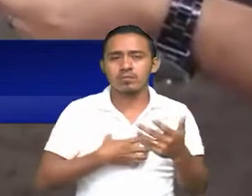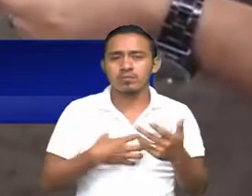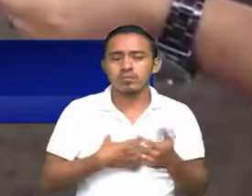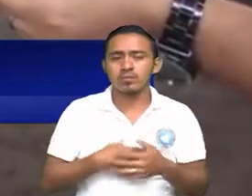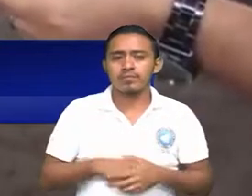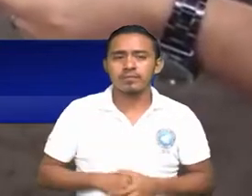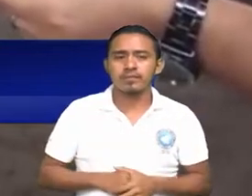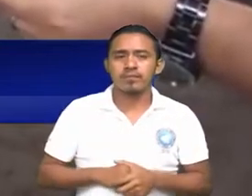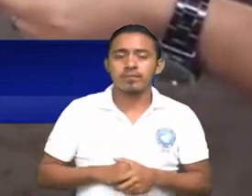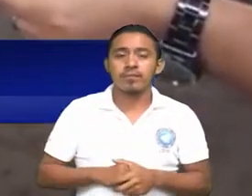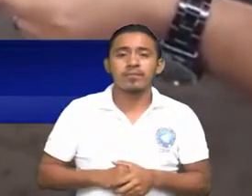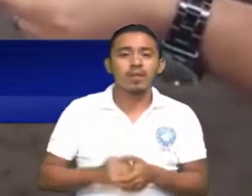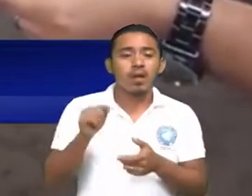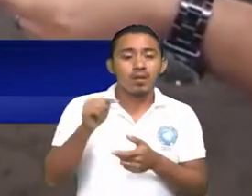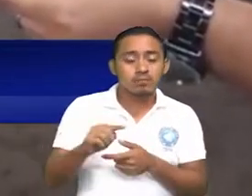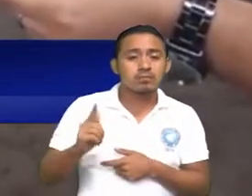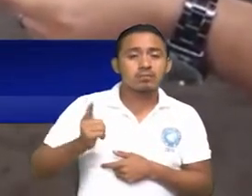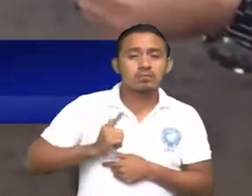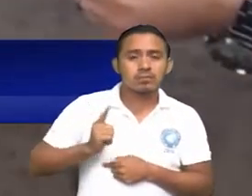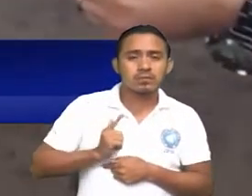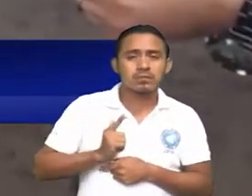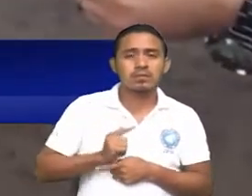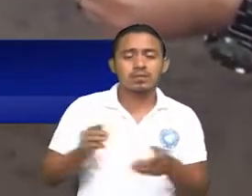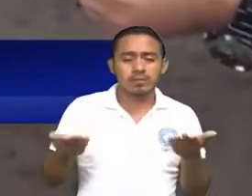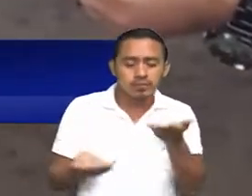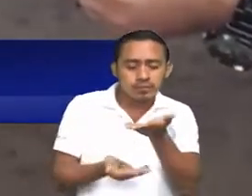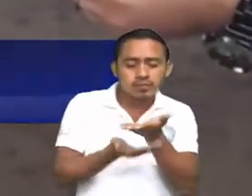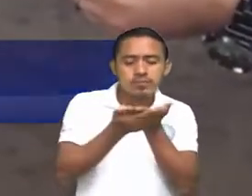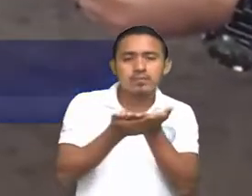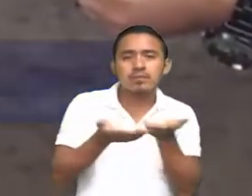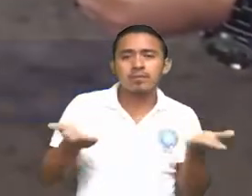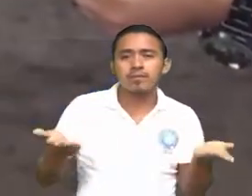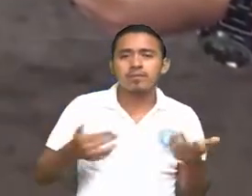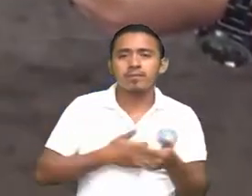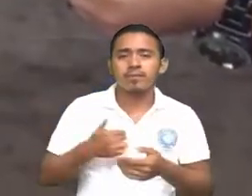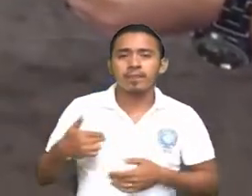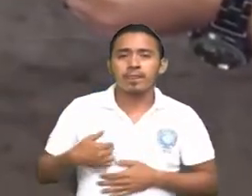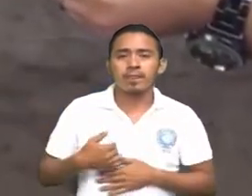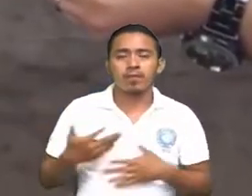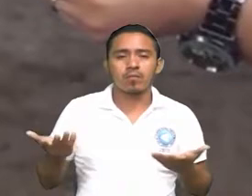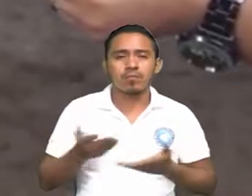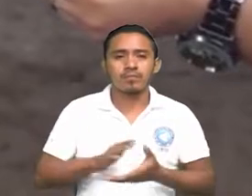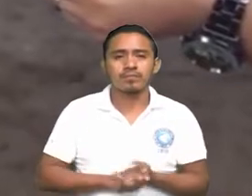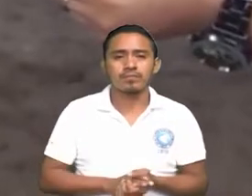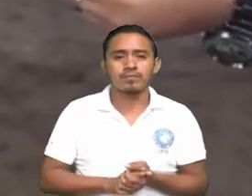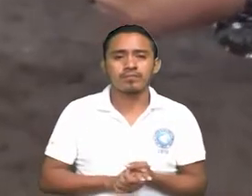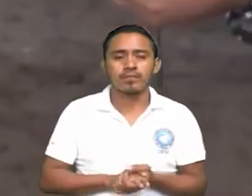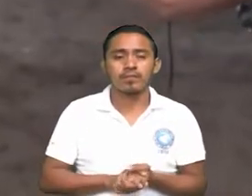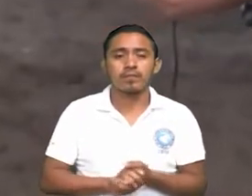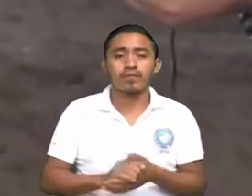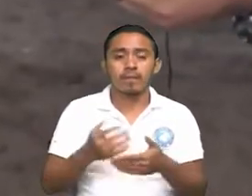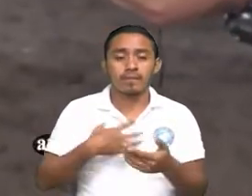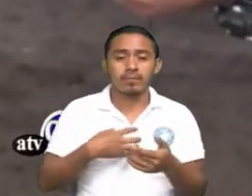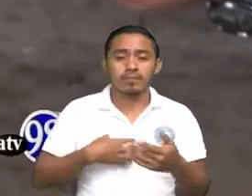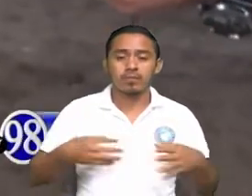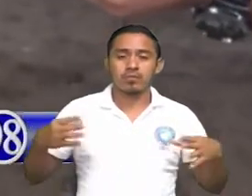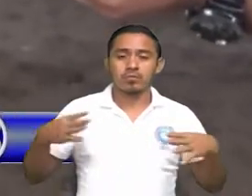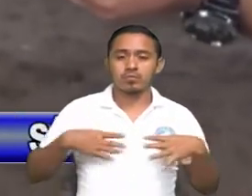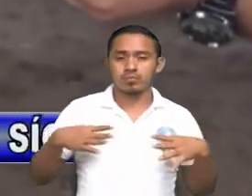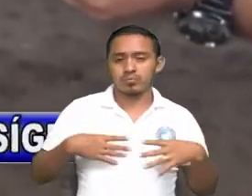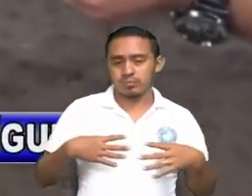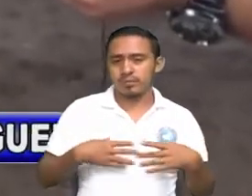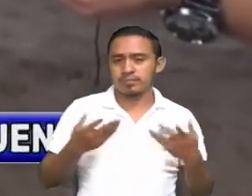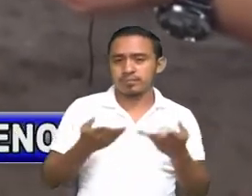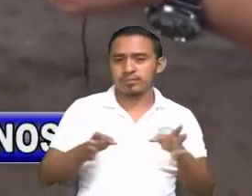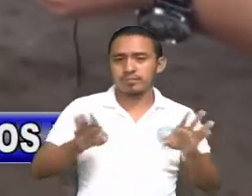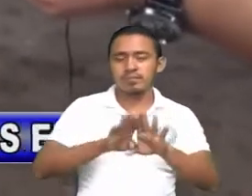¿verdad? Y dentro de ello estamos haciendo complementos. También estamos creando un paquete vacacional con habitaciones para que las